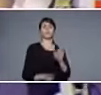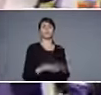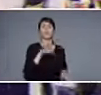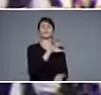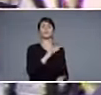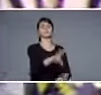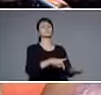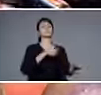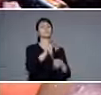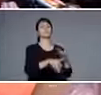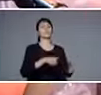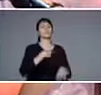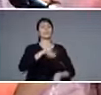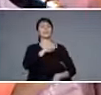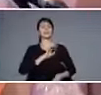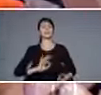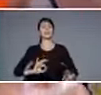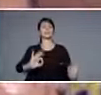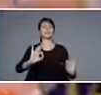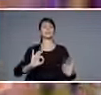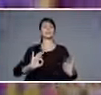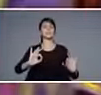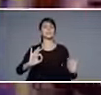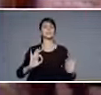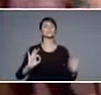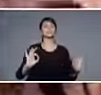porque España es así.